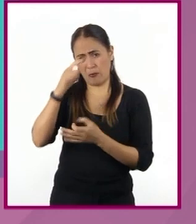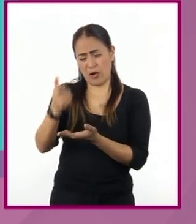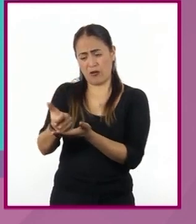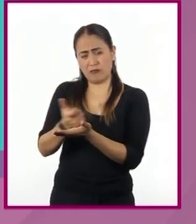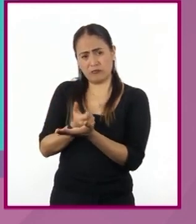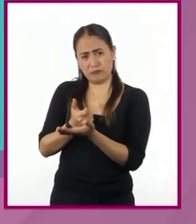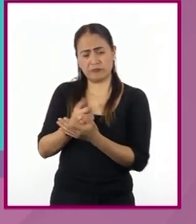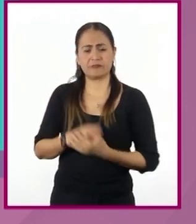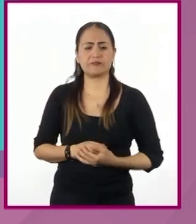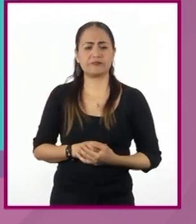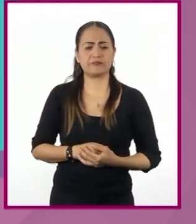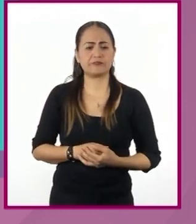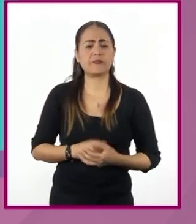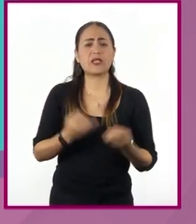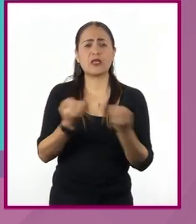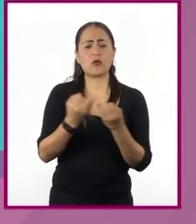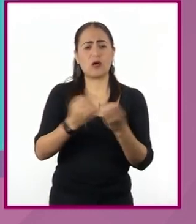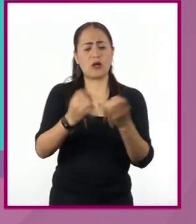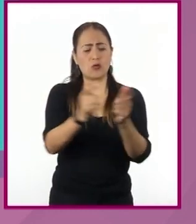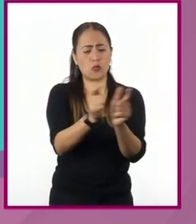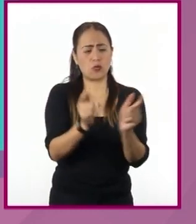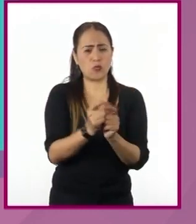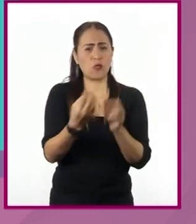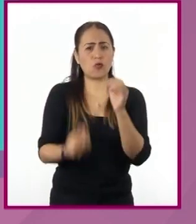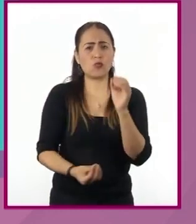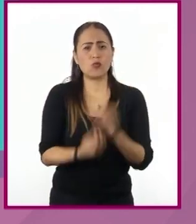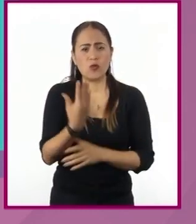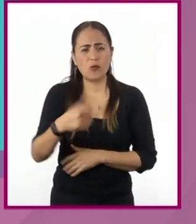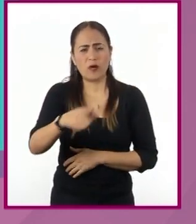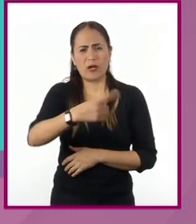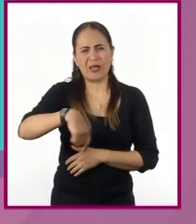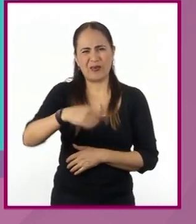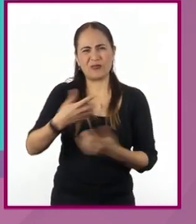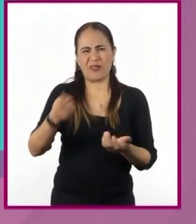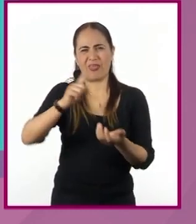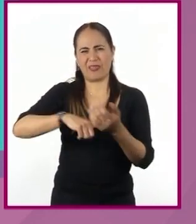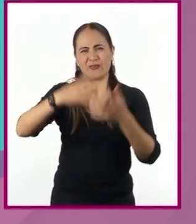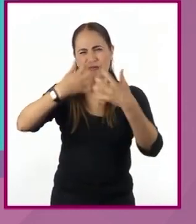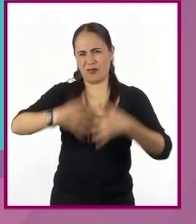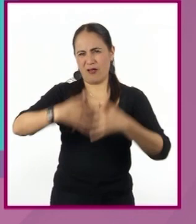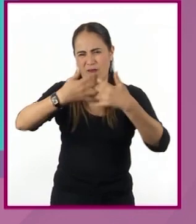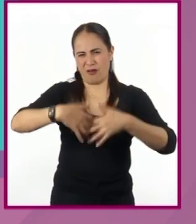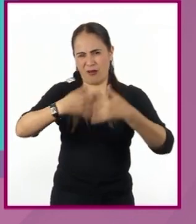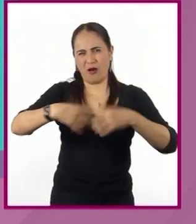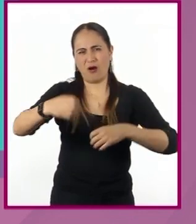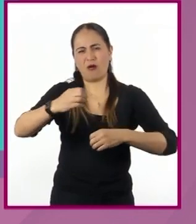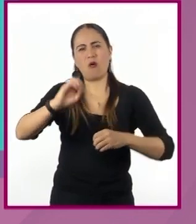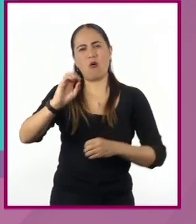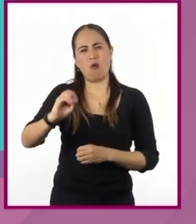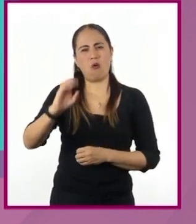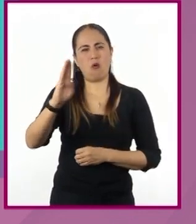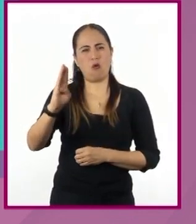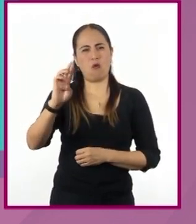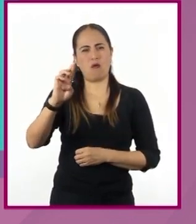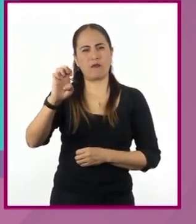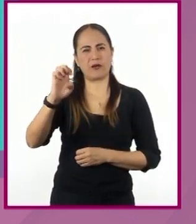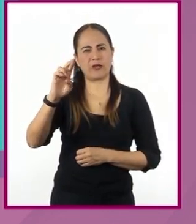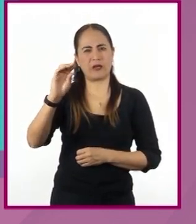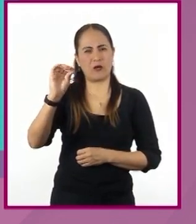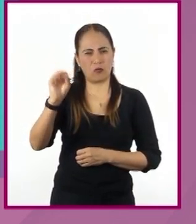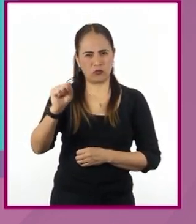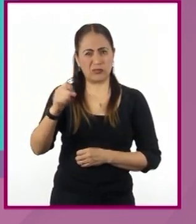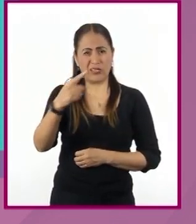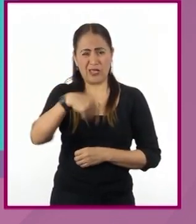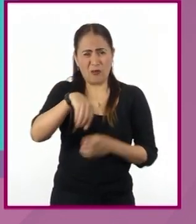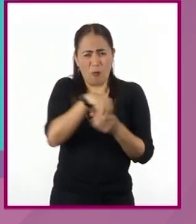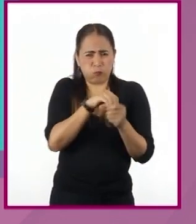También surgió un nuevo grupo de trabajadores que laboraron en las fábricas, los obreros, quienes vivían hacinados, expuestos